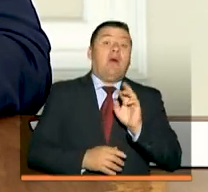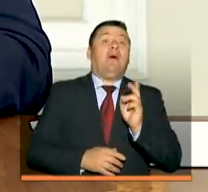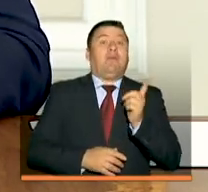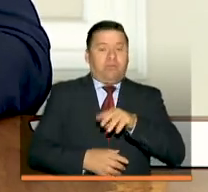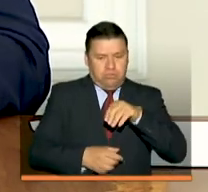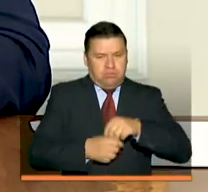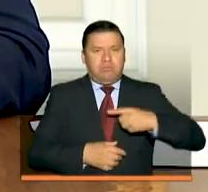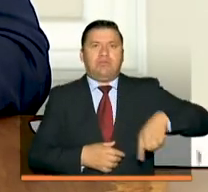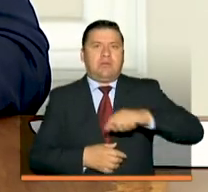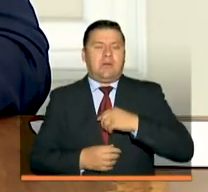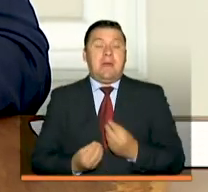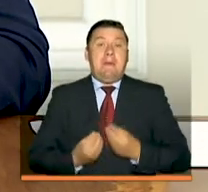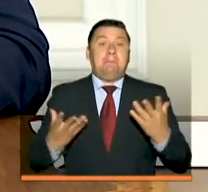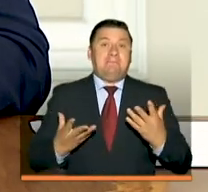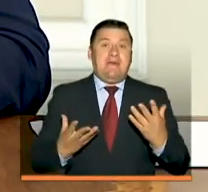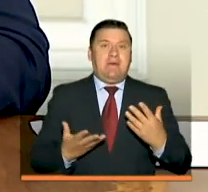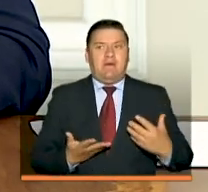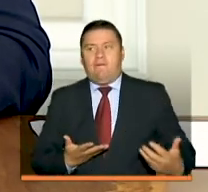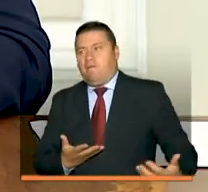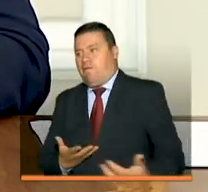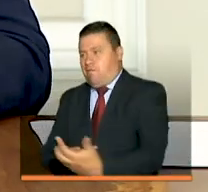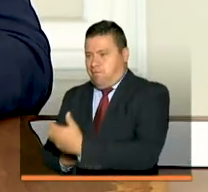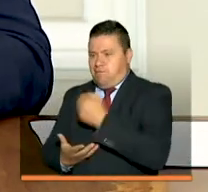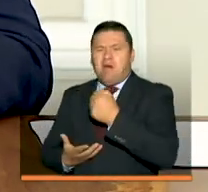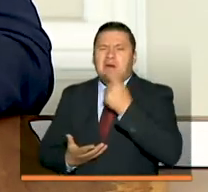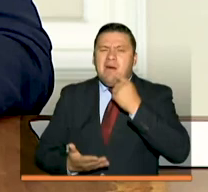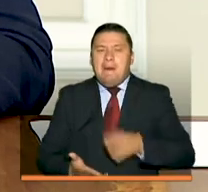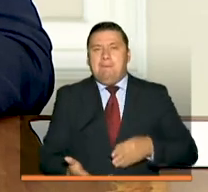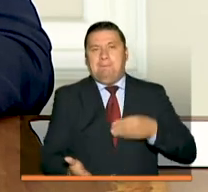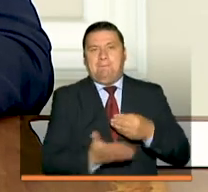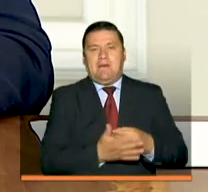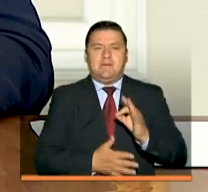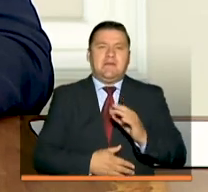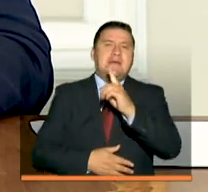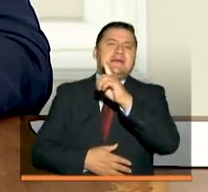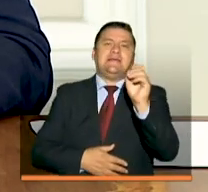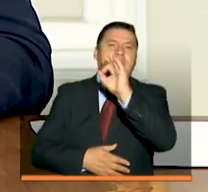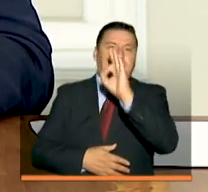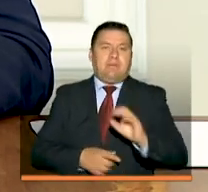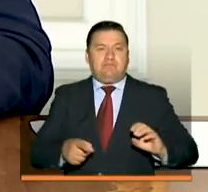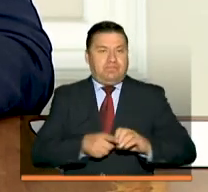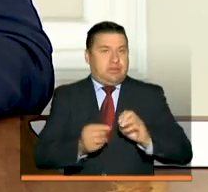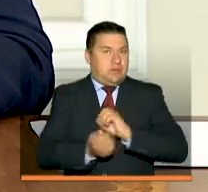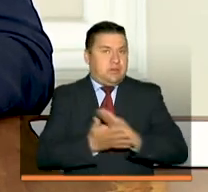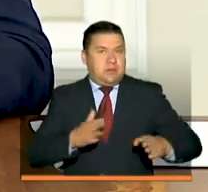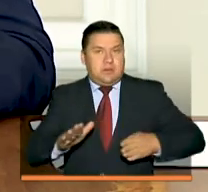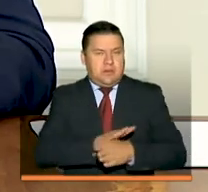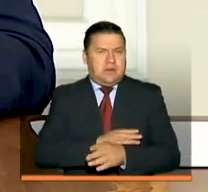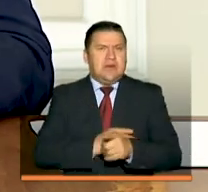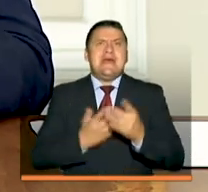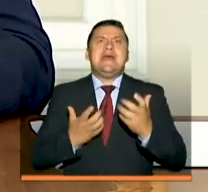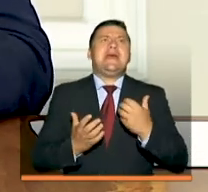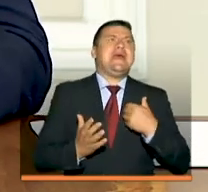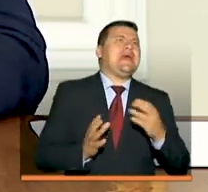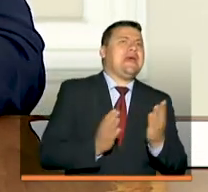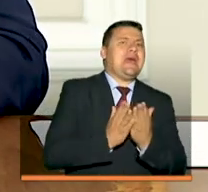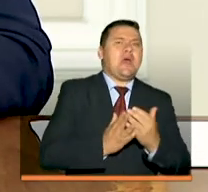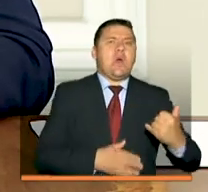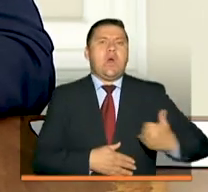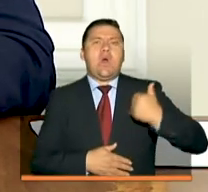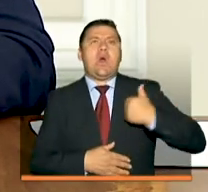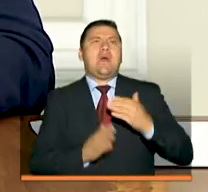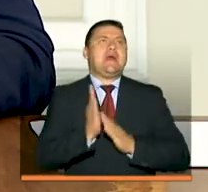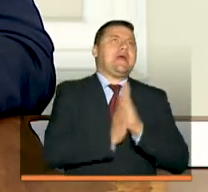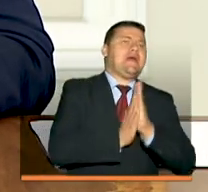también tendremos vivo el Fondo de Solidaridad para cubrir el 100% de la matrícula de decenas de miles de